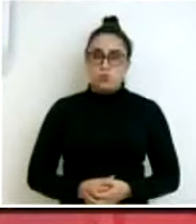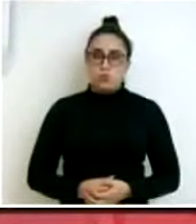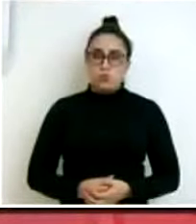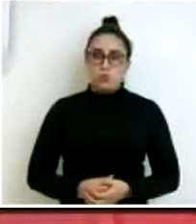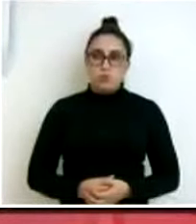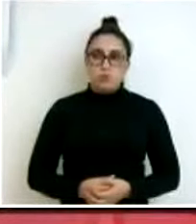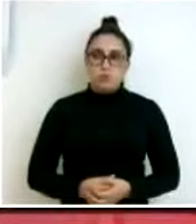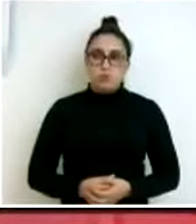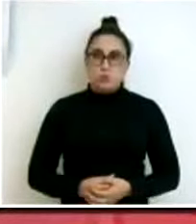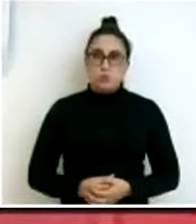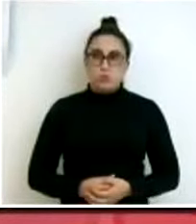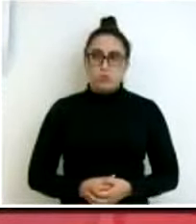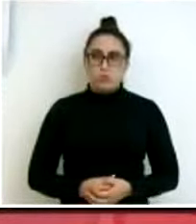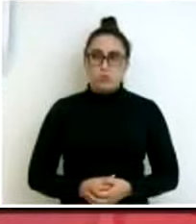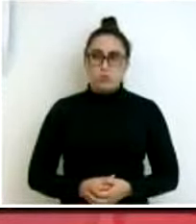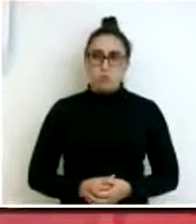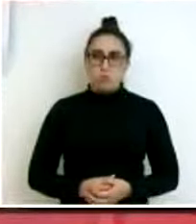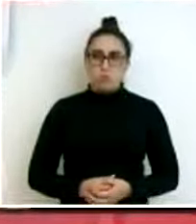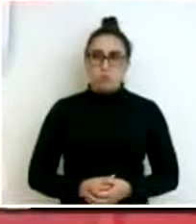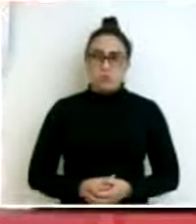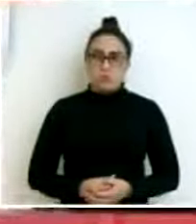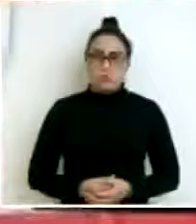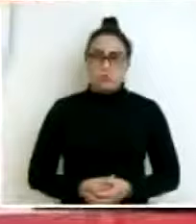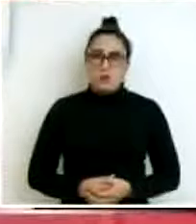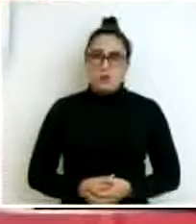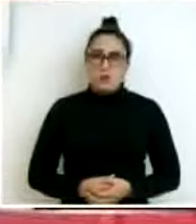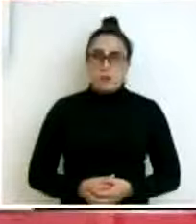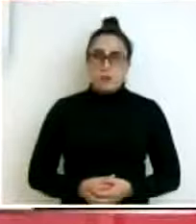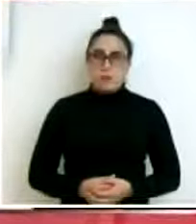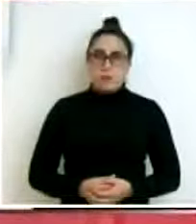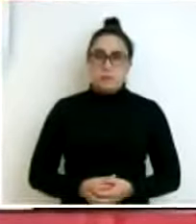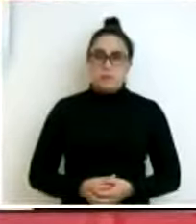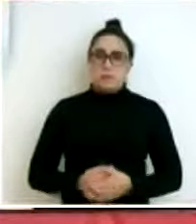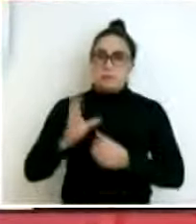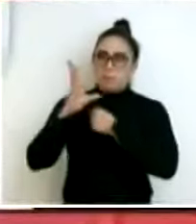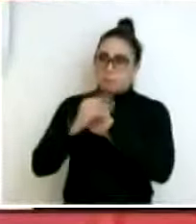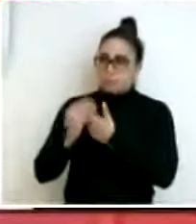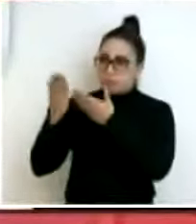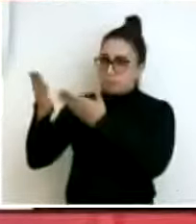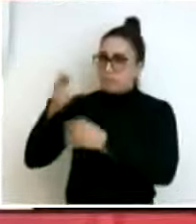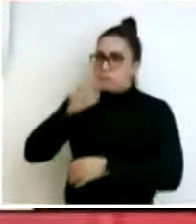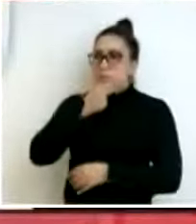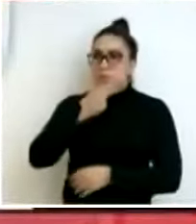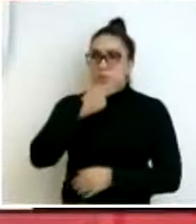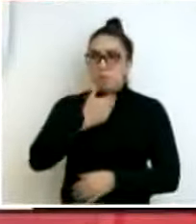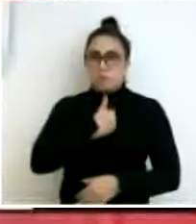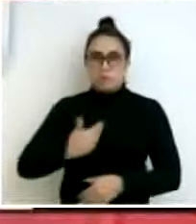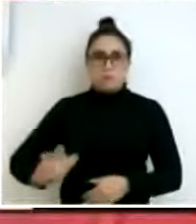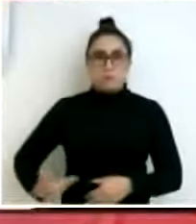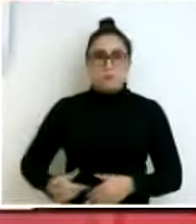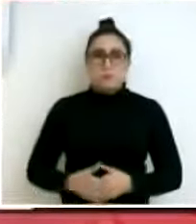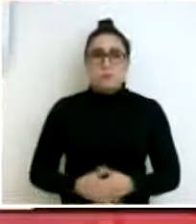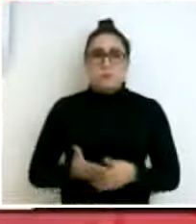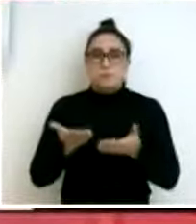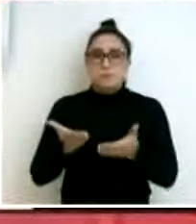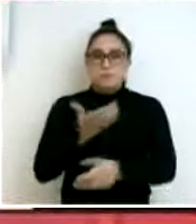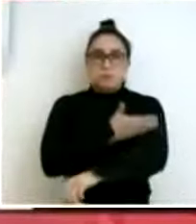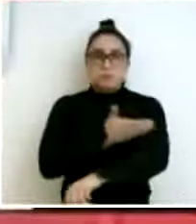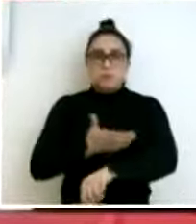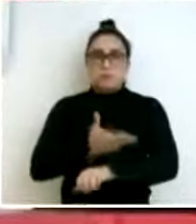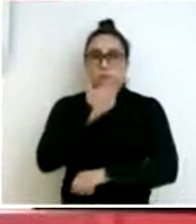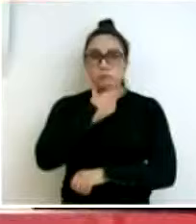Así estoy mejor. Gracias. Con su permiso, señor presidente, compañeras y